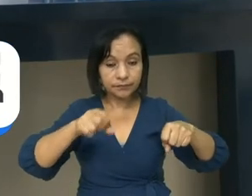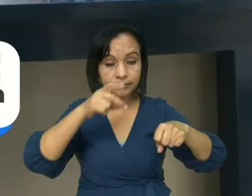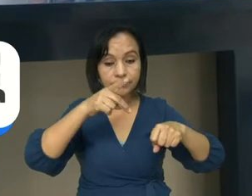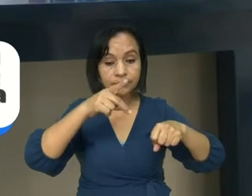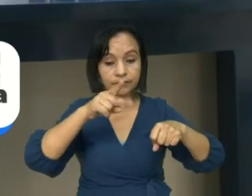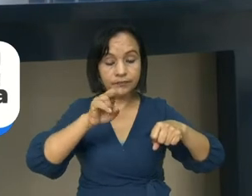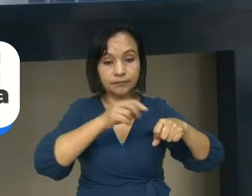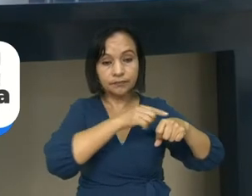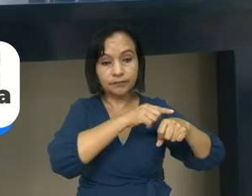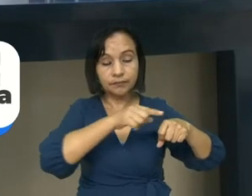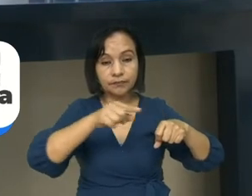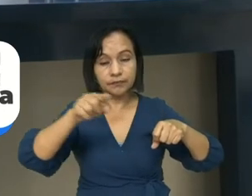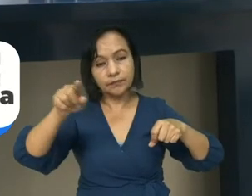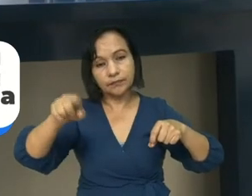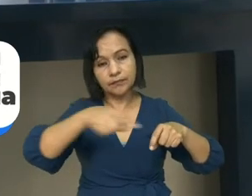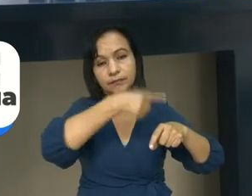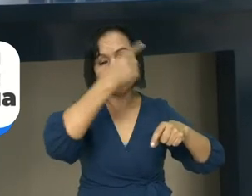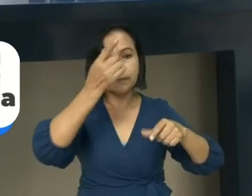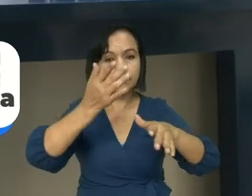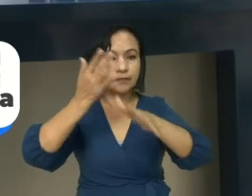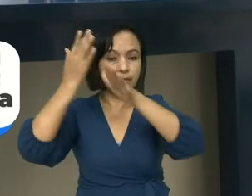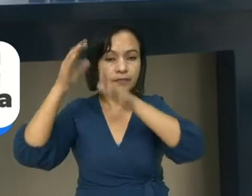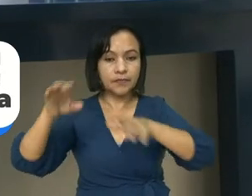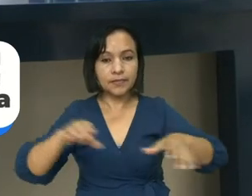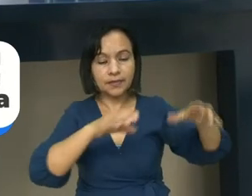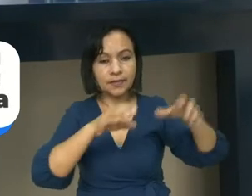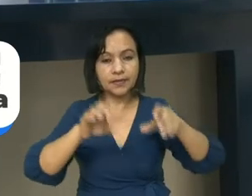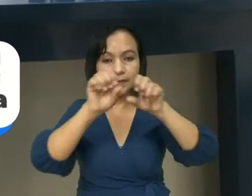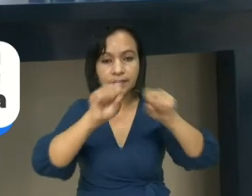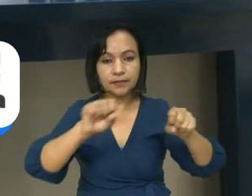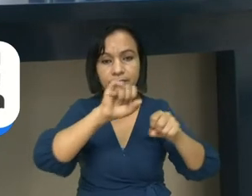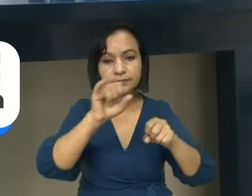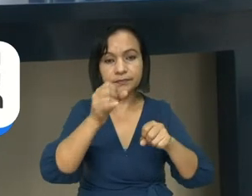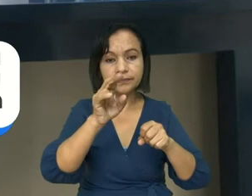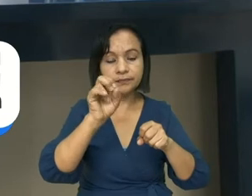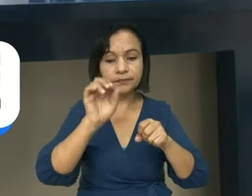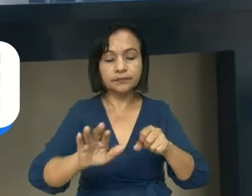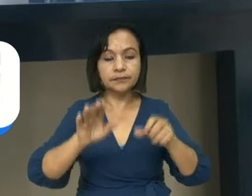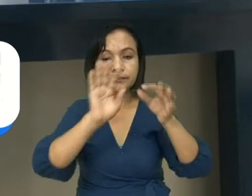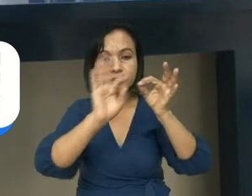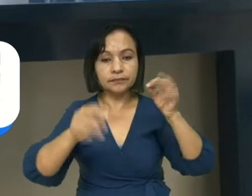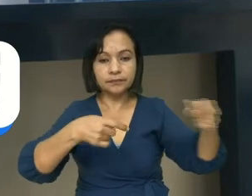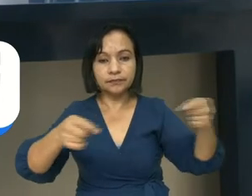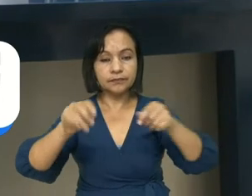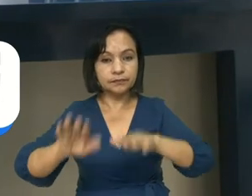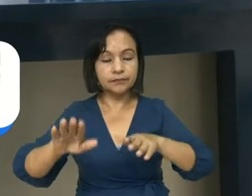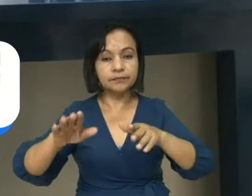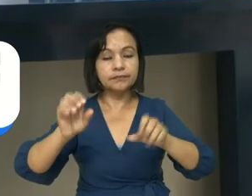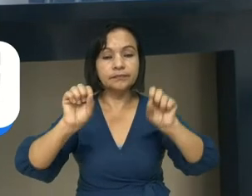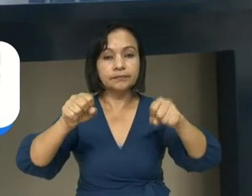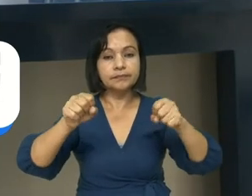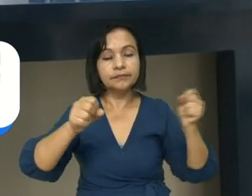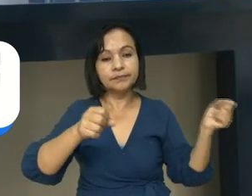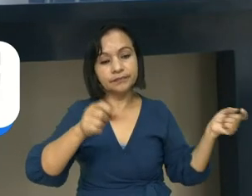Allende hacia San Juan del Sur. Ellos van a tener un evento en San Juan del Sur, pero la feria queda montada aquí en el puerto Salvador Allende. Y el domingo